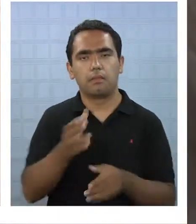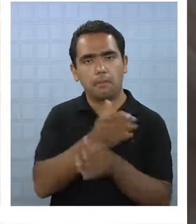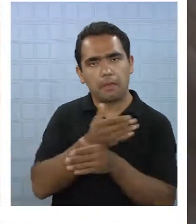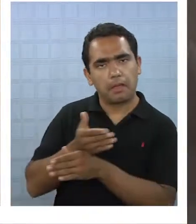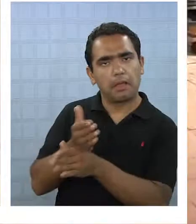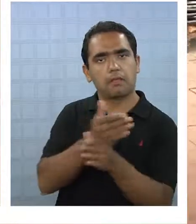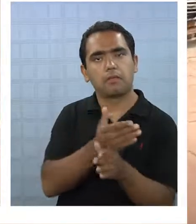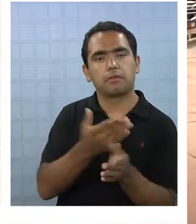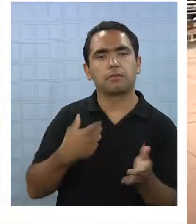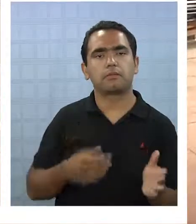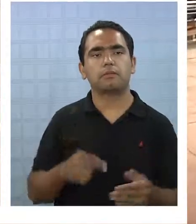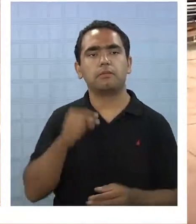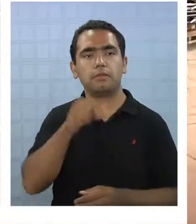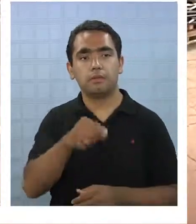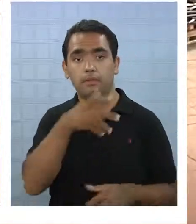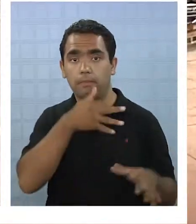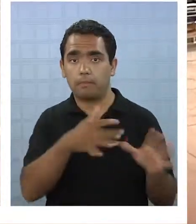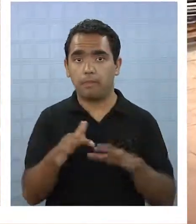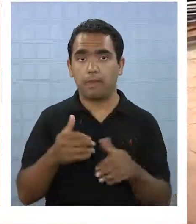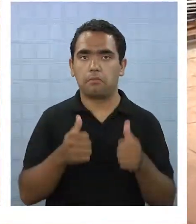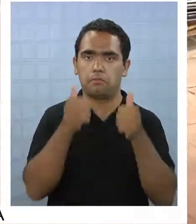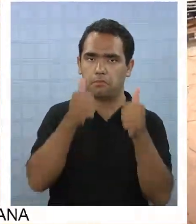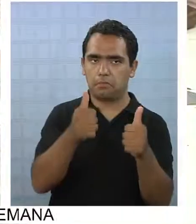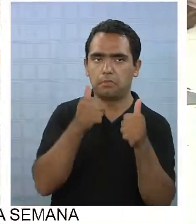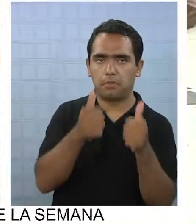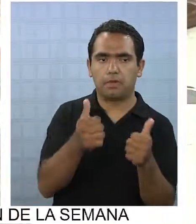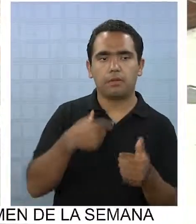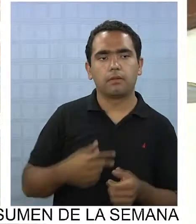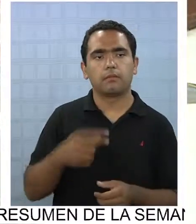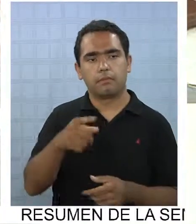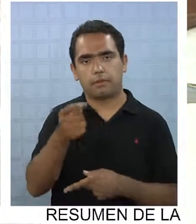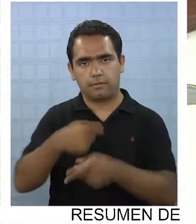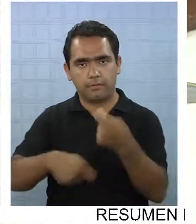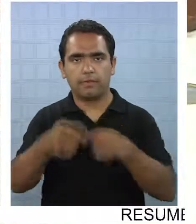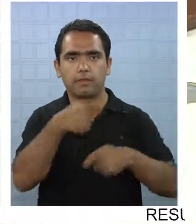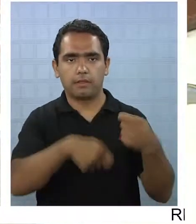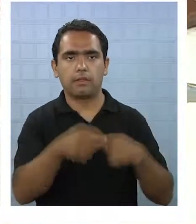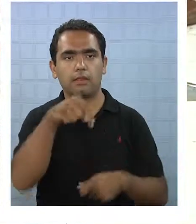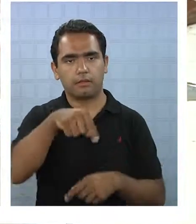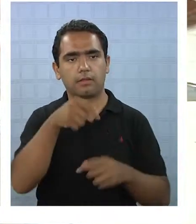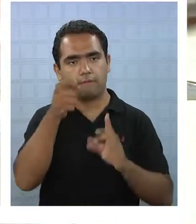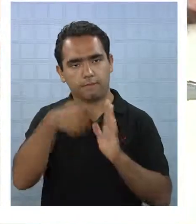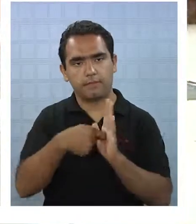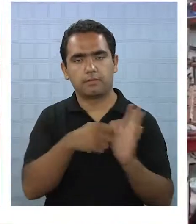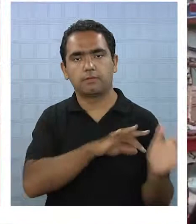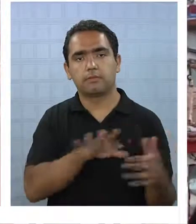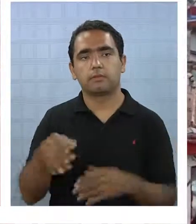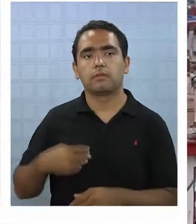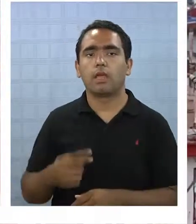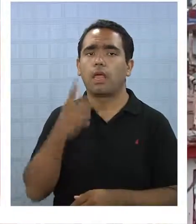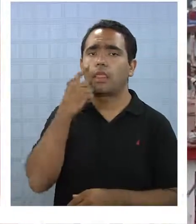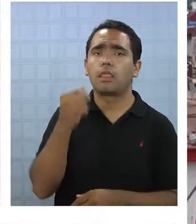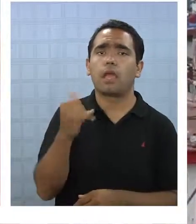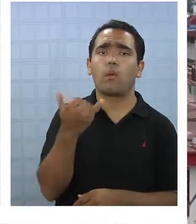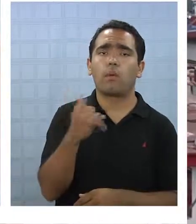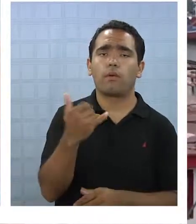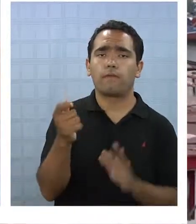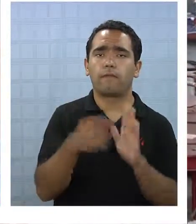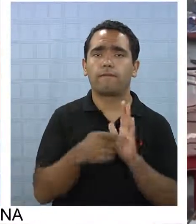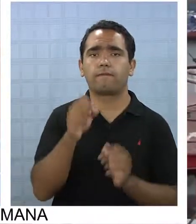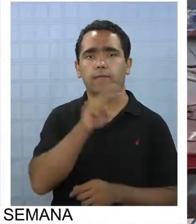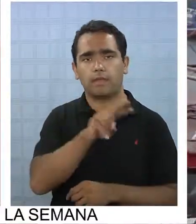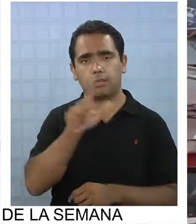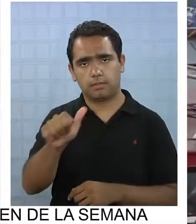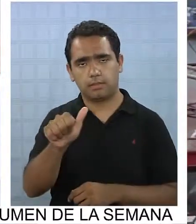señalando que el mar estará en buenas condiciones para la alta demanda de estas fechas. A contar del día jueves 26, por